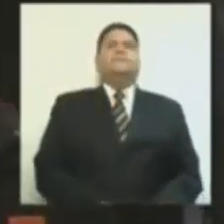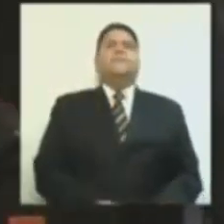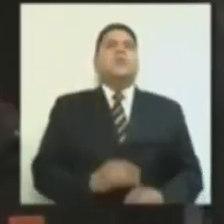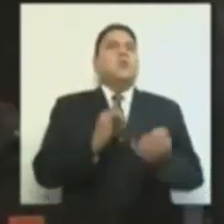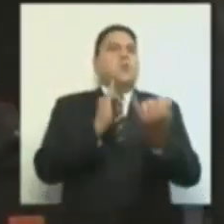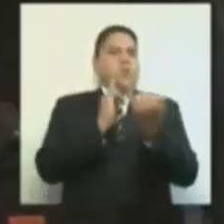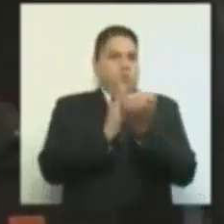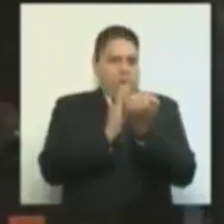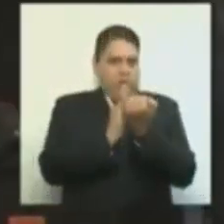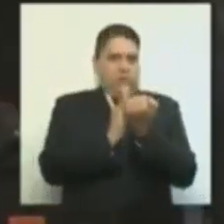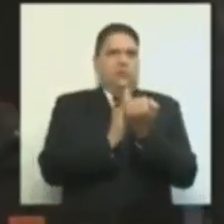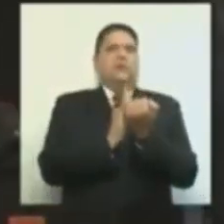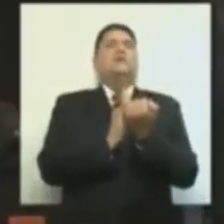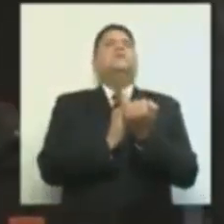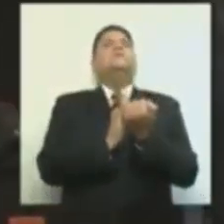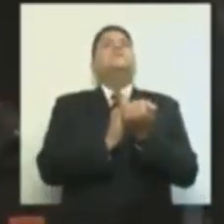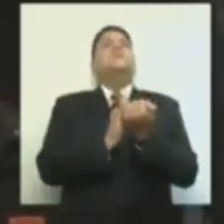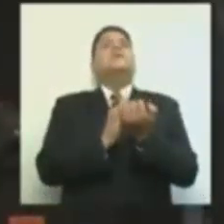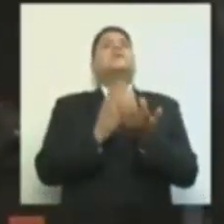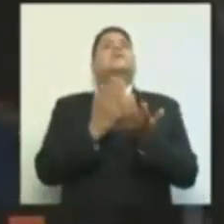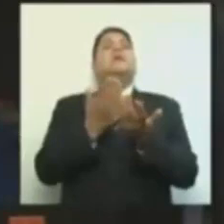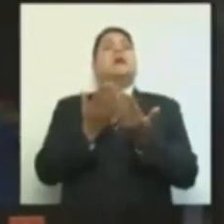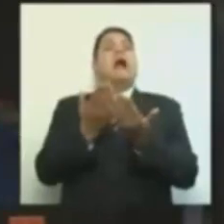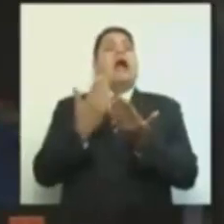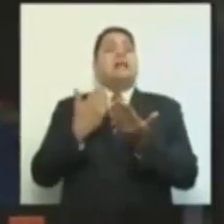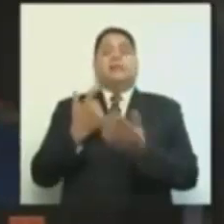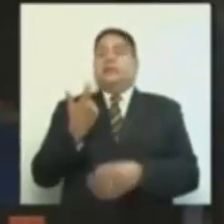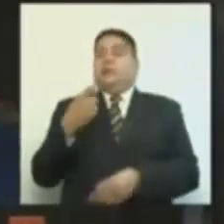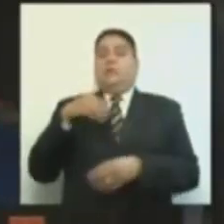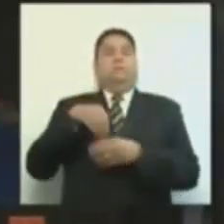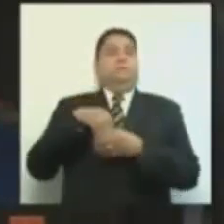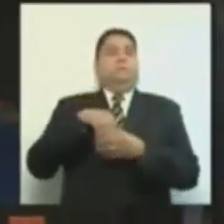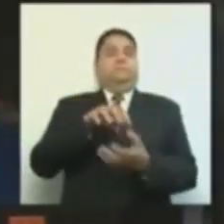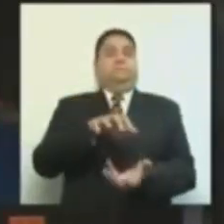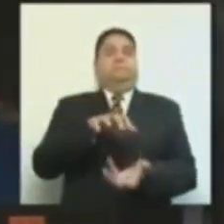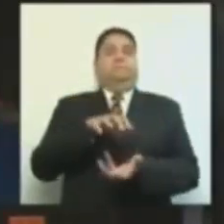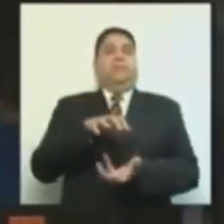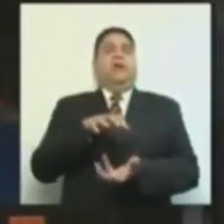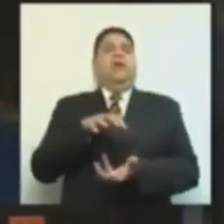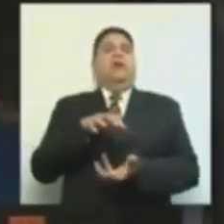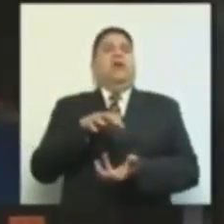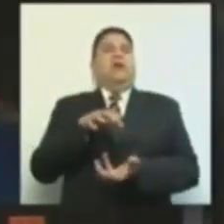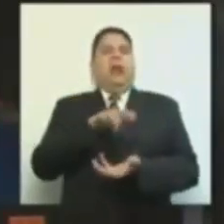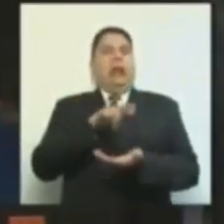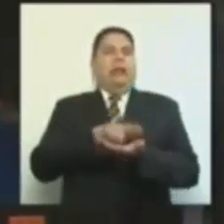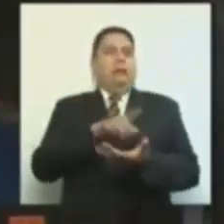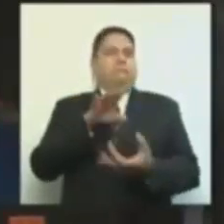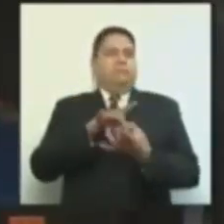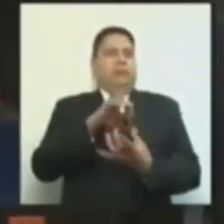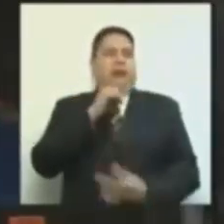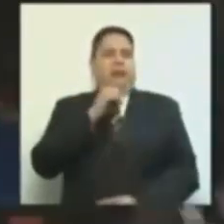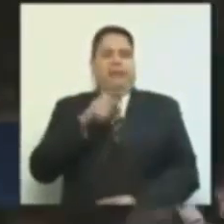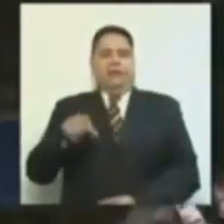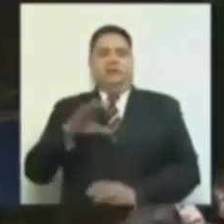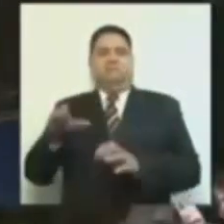sucedió con el ilegal fideicomiso creado por Morena